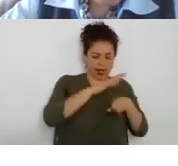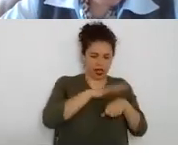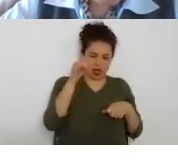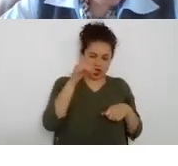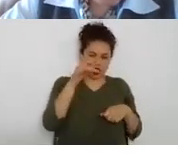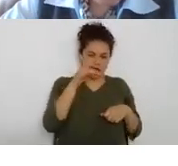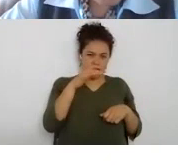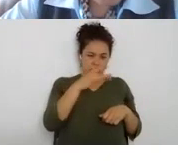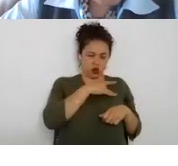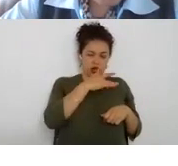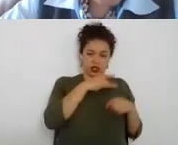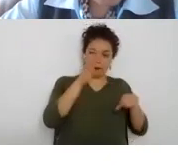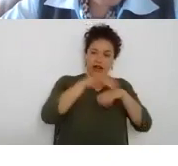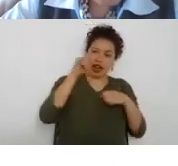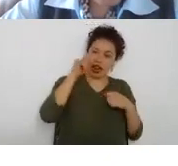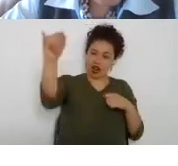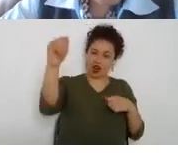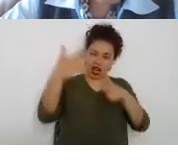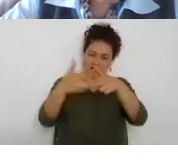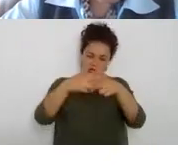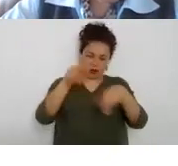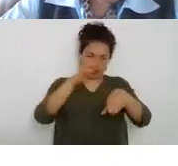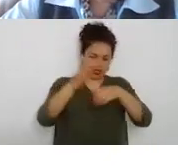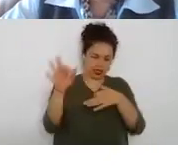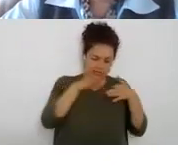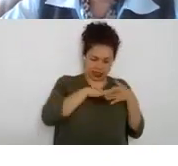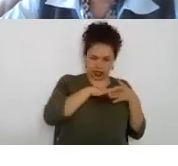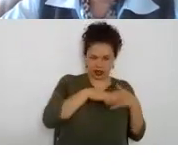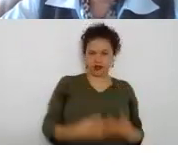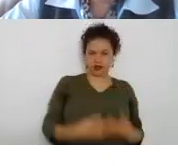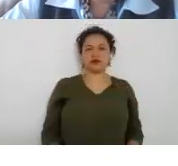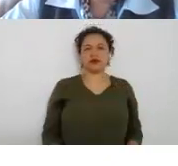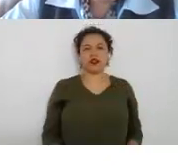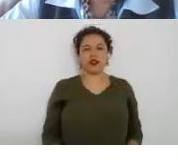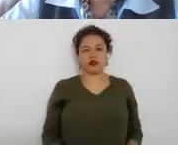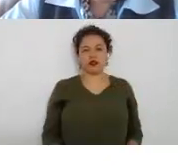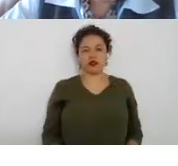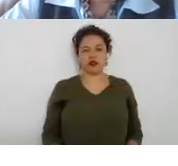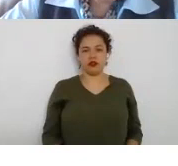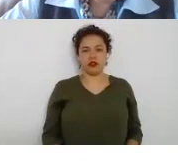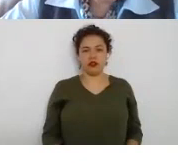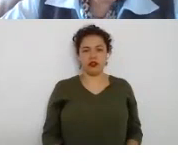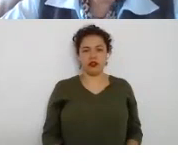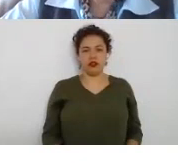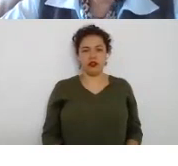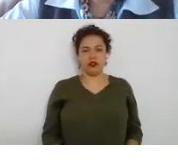la más cercana al corazón, ¿de acuerdo? Entonces, en este caso, podríamos aplicar lo que es